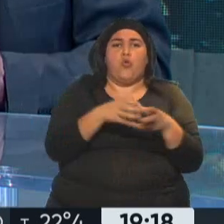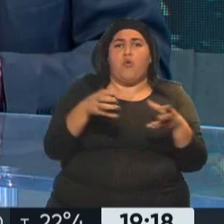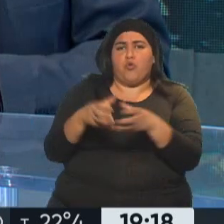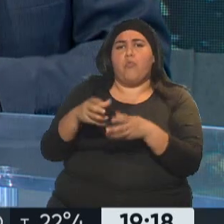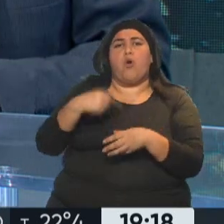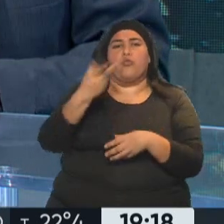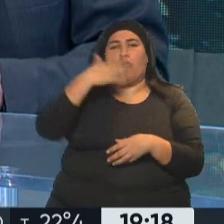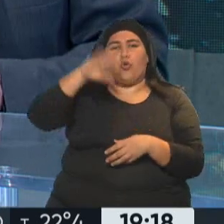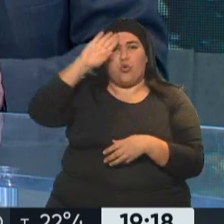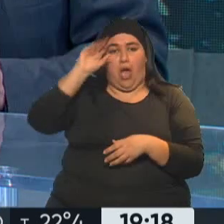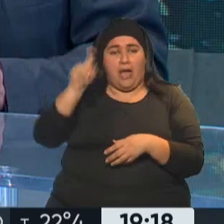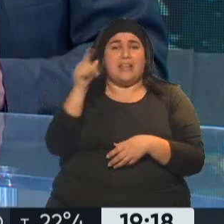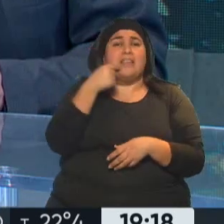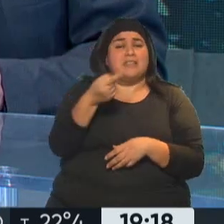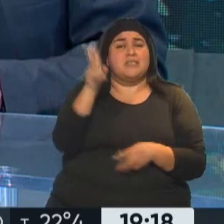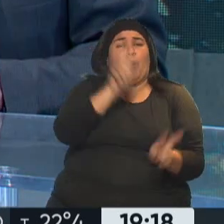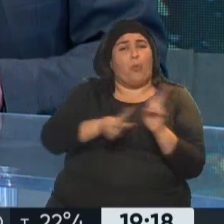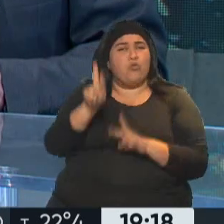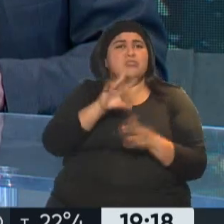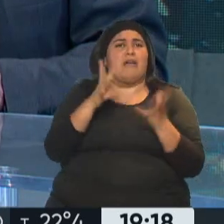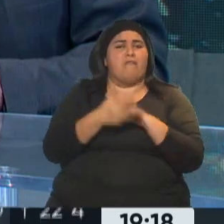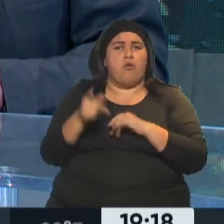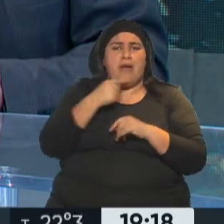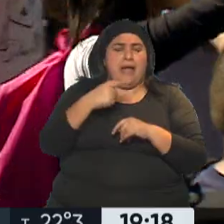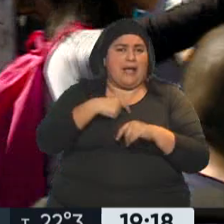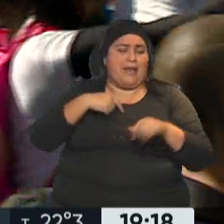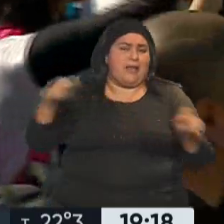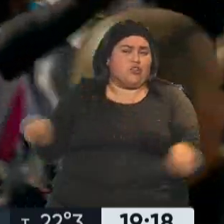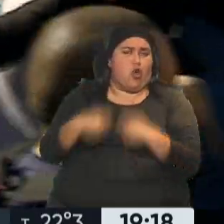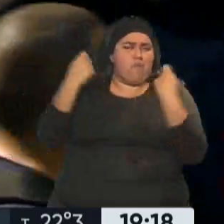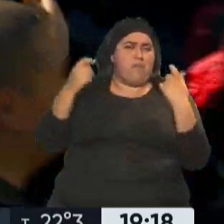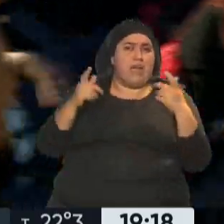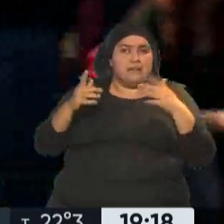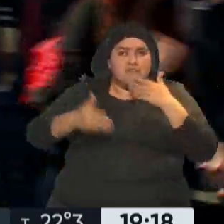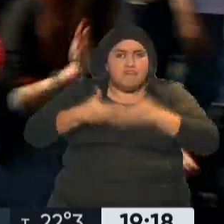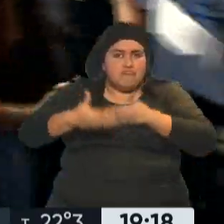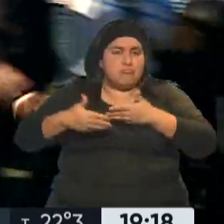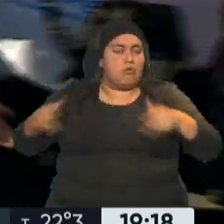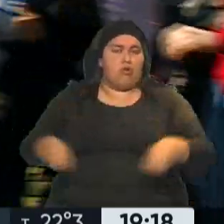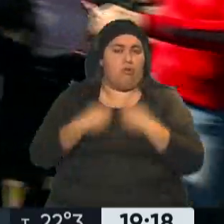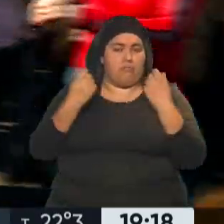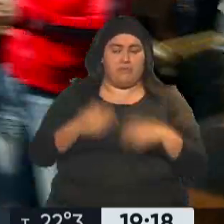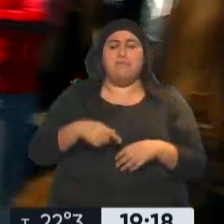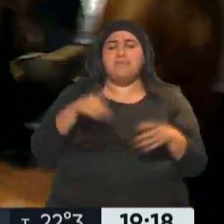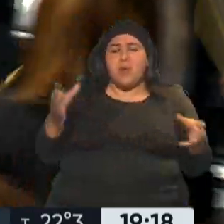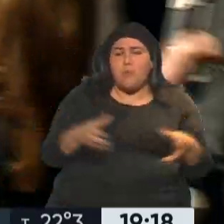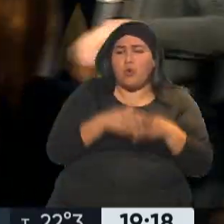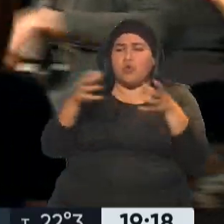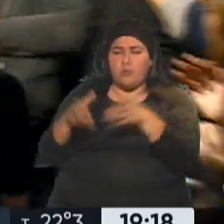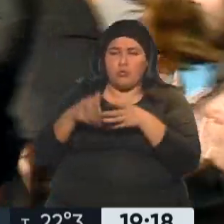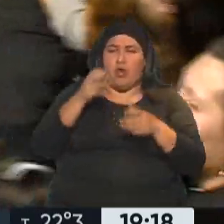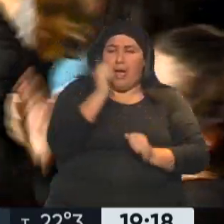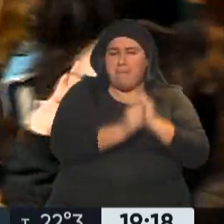la rural. Buscan desestabilizar, fueron las frases que se escucharon. Hay un puñado de productores grandes